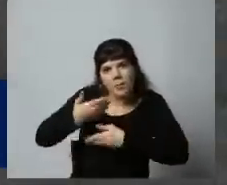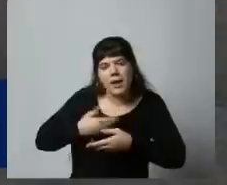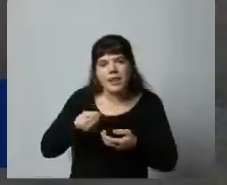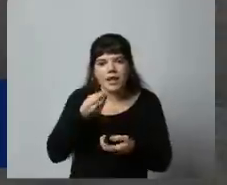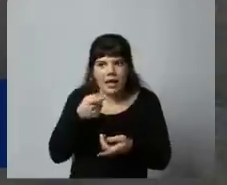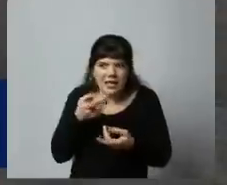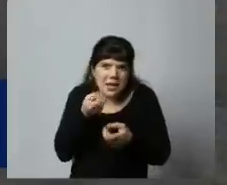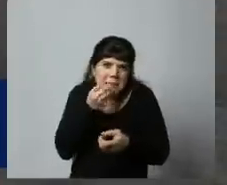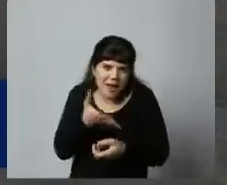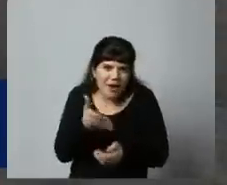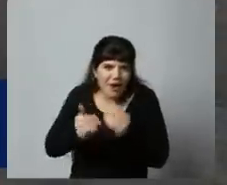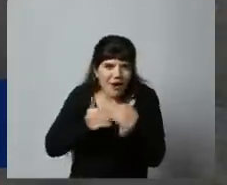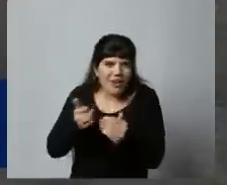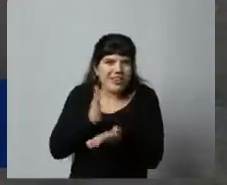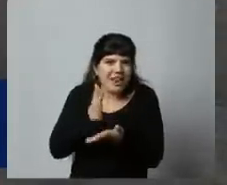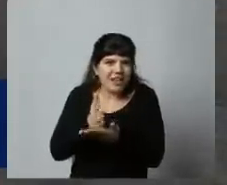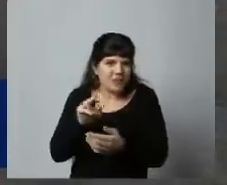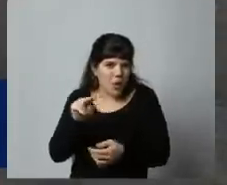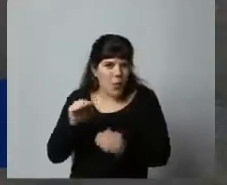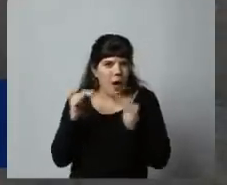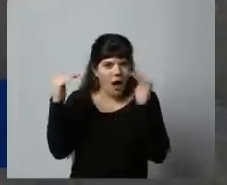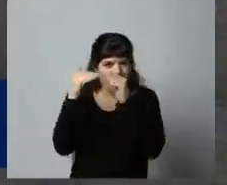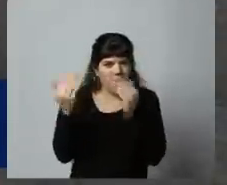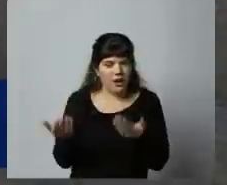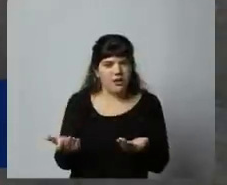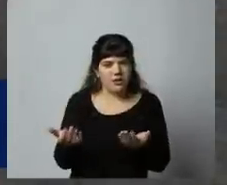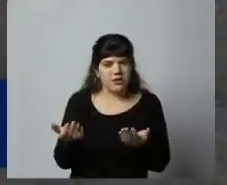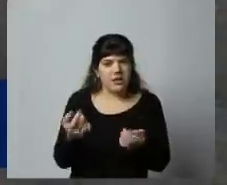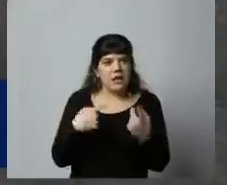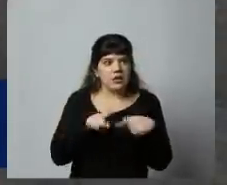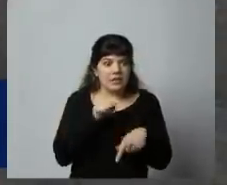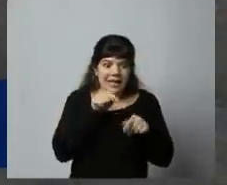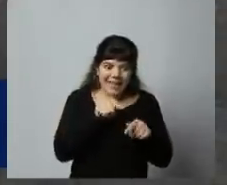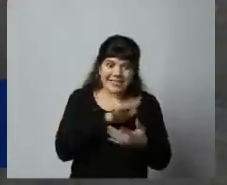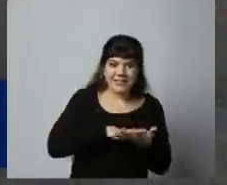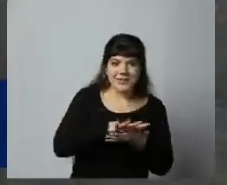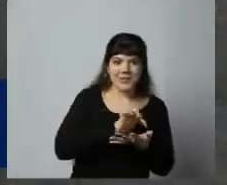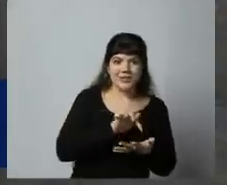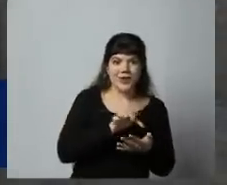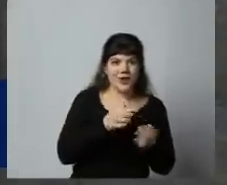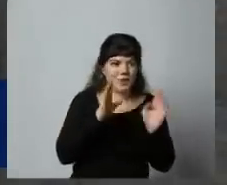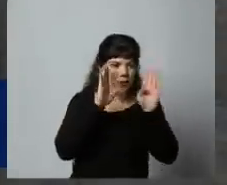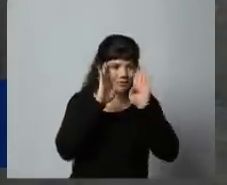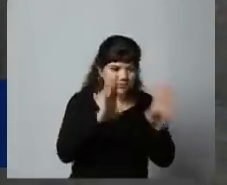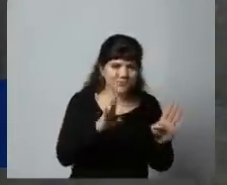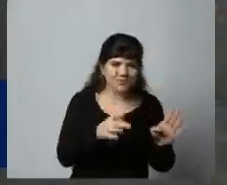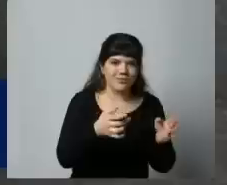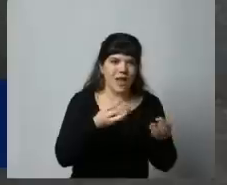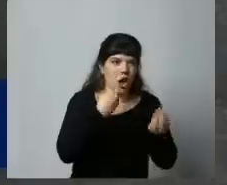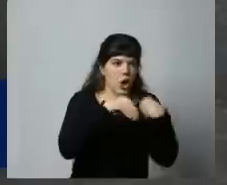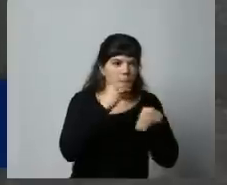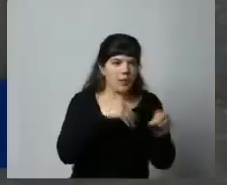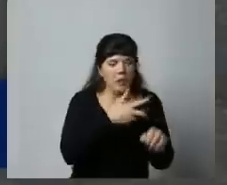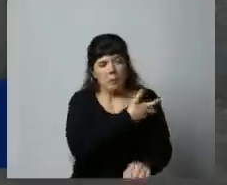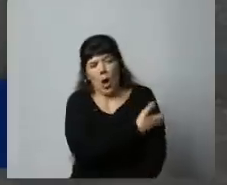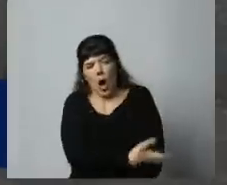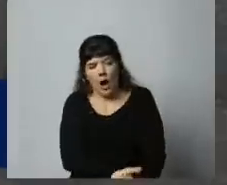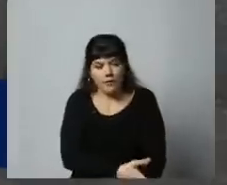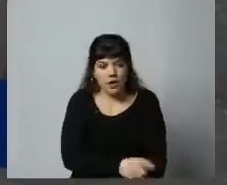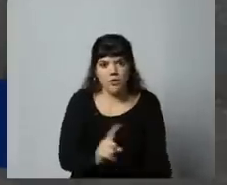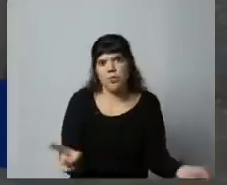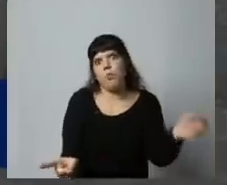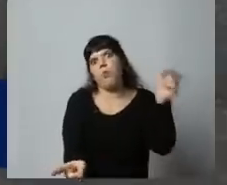derecho entonces Este cambio fue pasar de aquel comedor focalizado en situaciones de extrema indigencia a